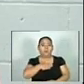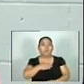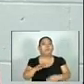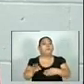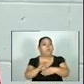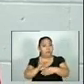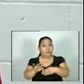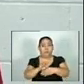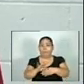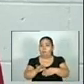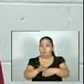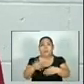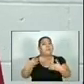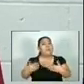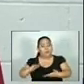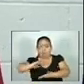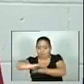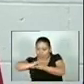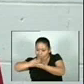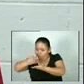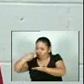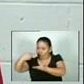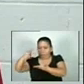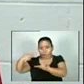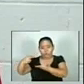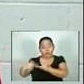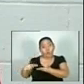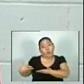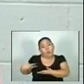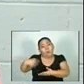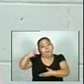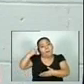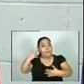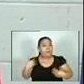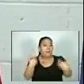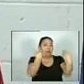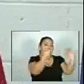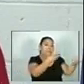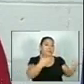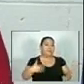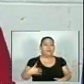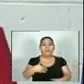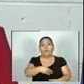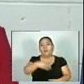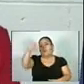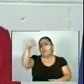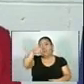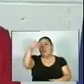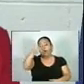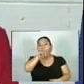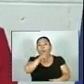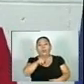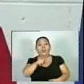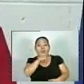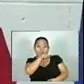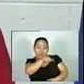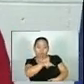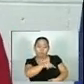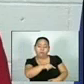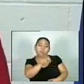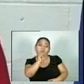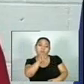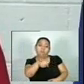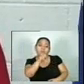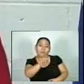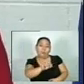funcionamiento, lo hemos verificado y por eso decidimos donarlo al Ministerio de Educación porque es la institución que creo que le